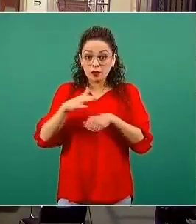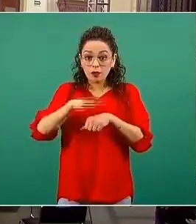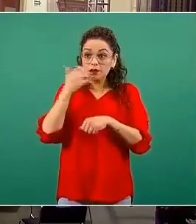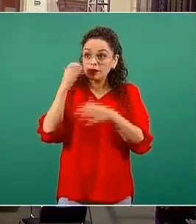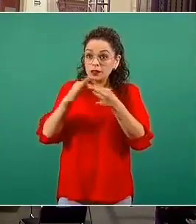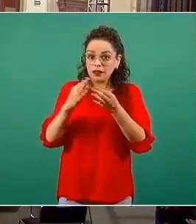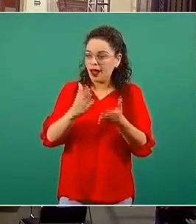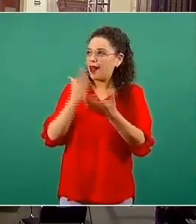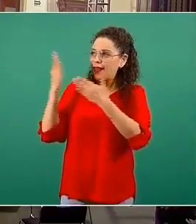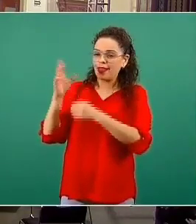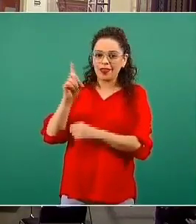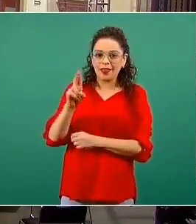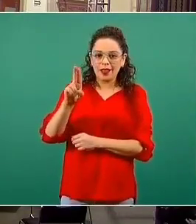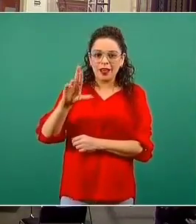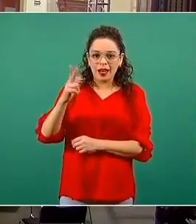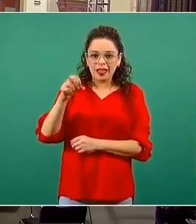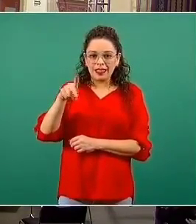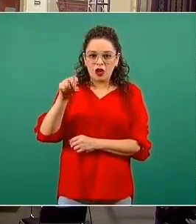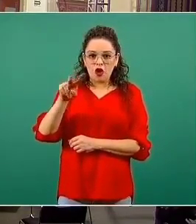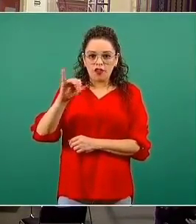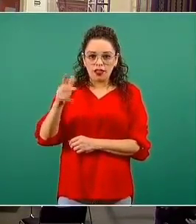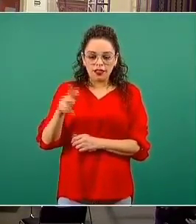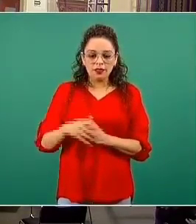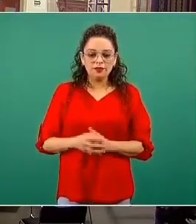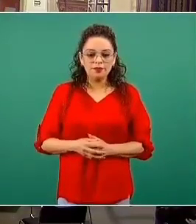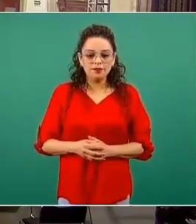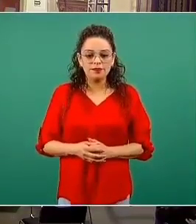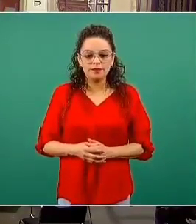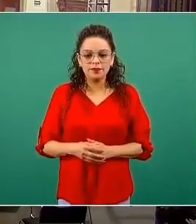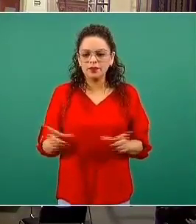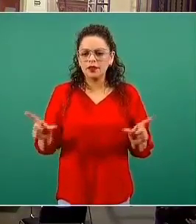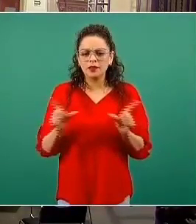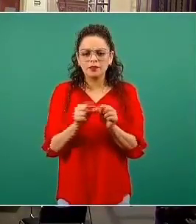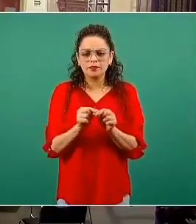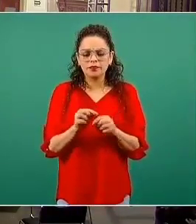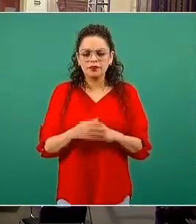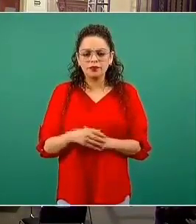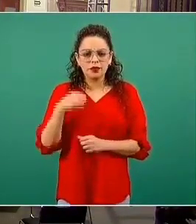adelante. Un comentario muy breve,